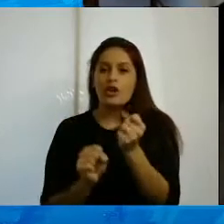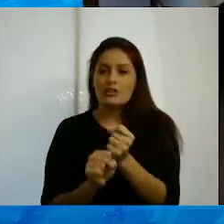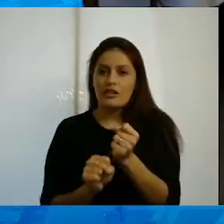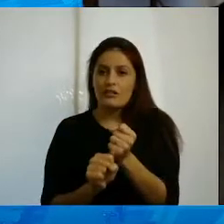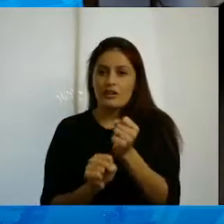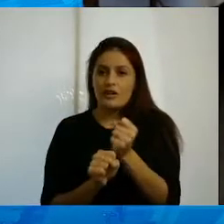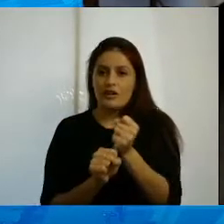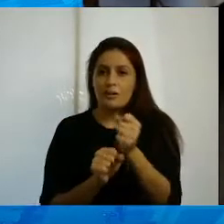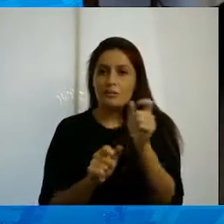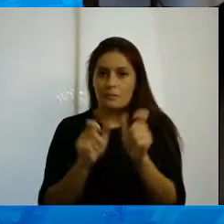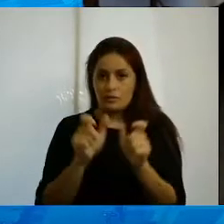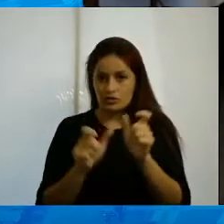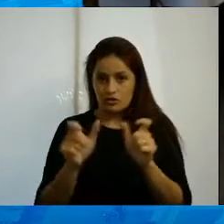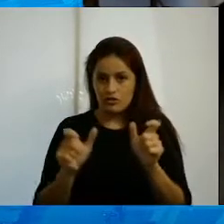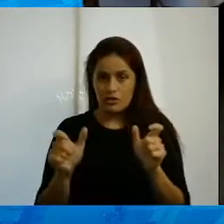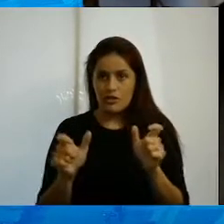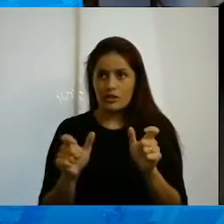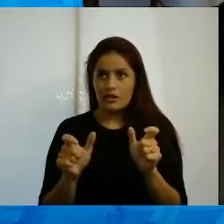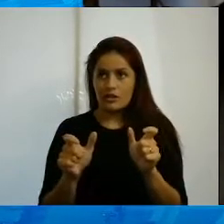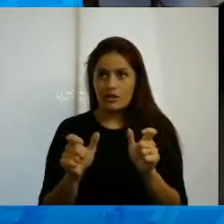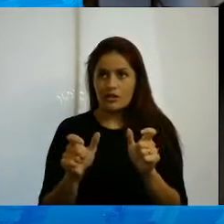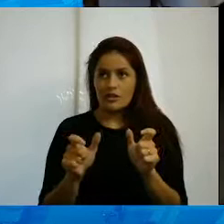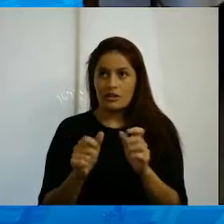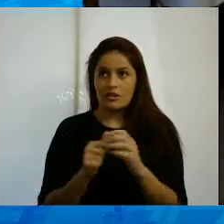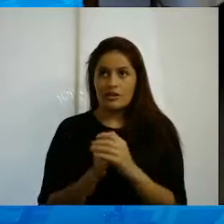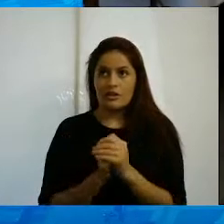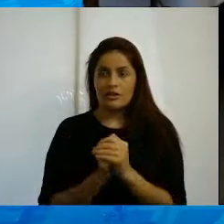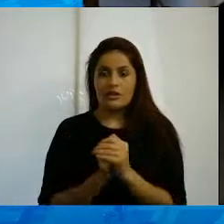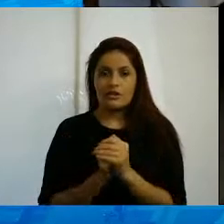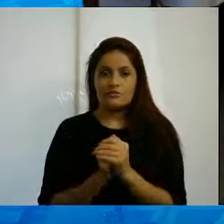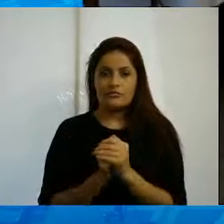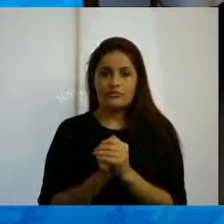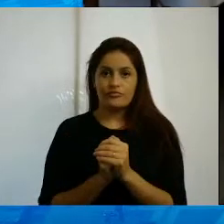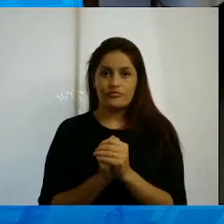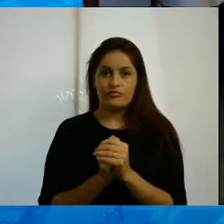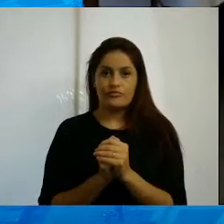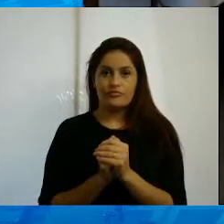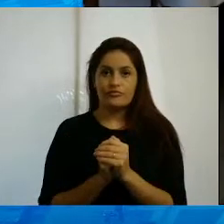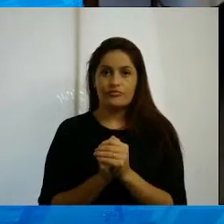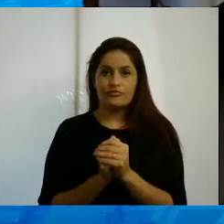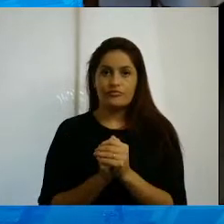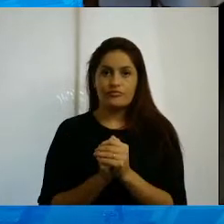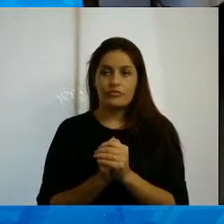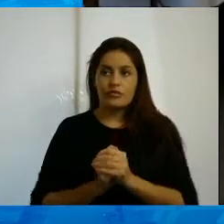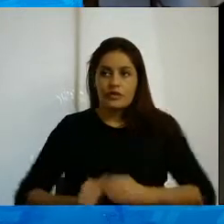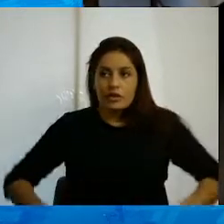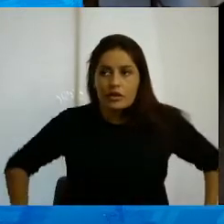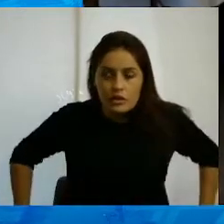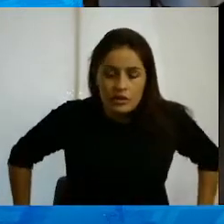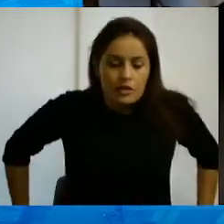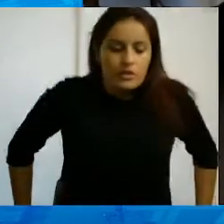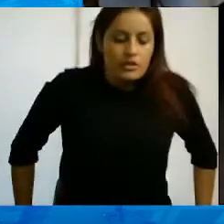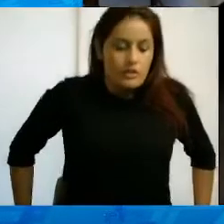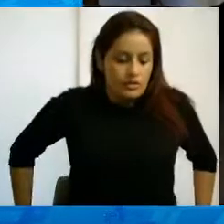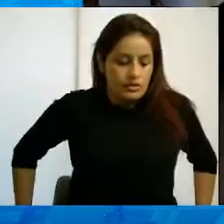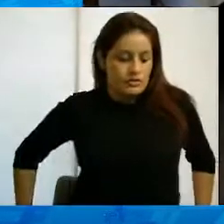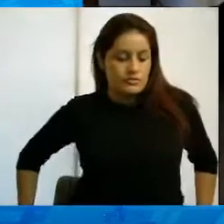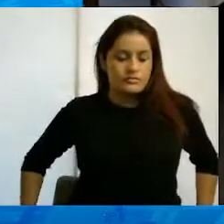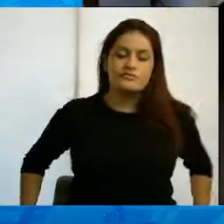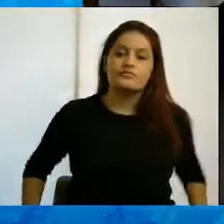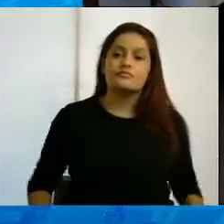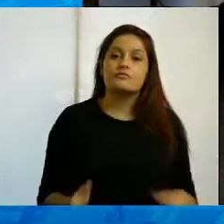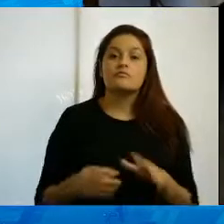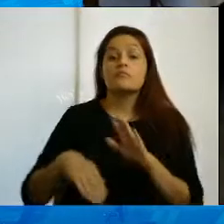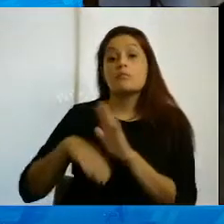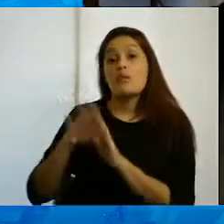gente que lidia con los trabajadores, y porque quizás más que hacerle la...